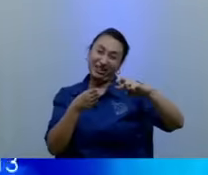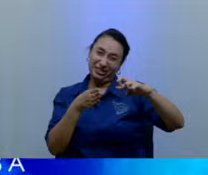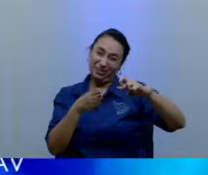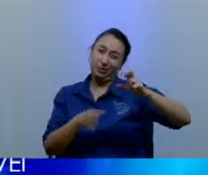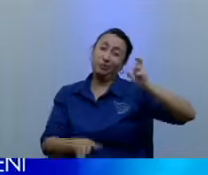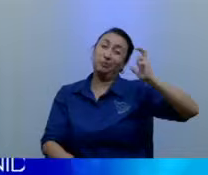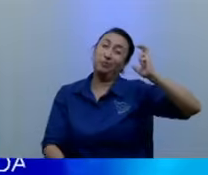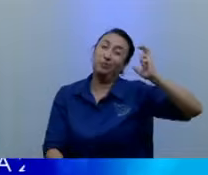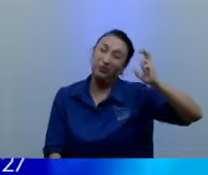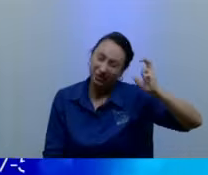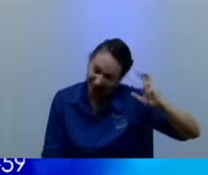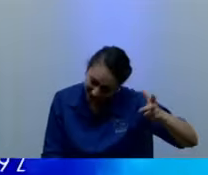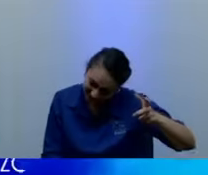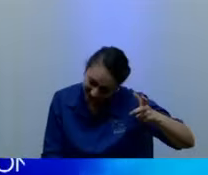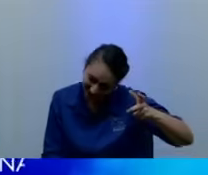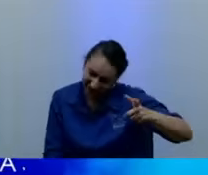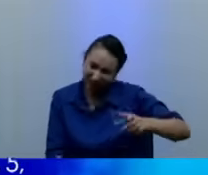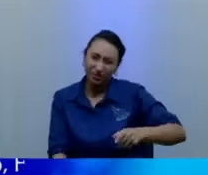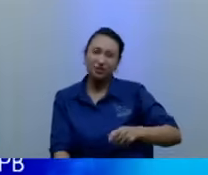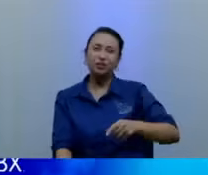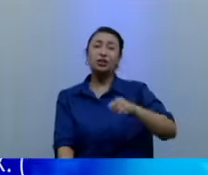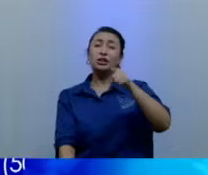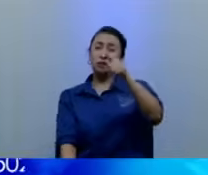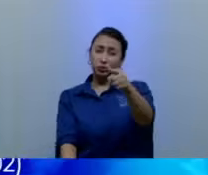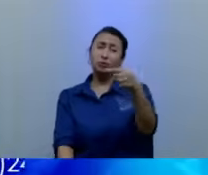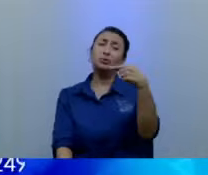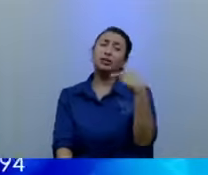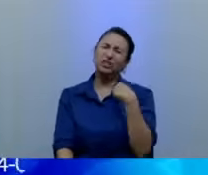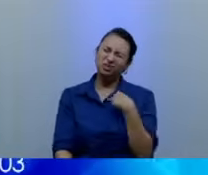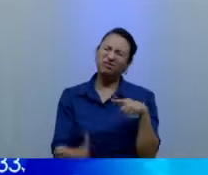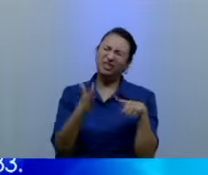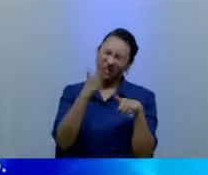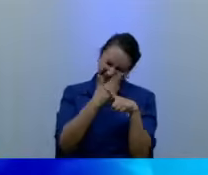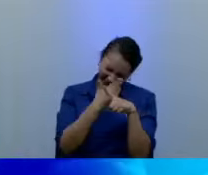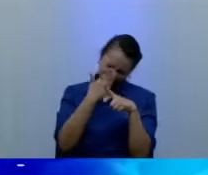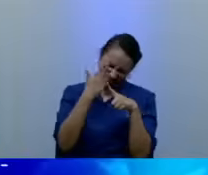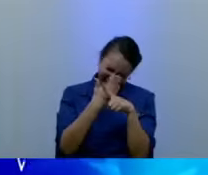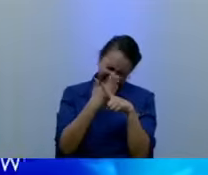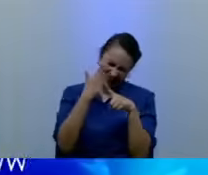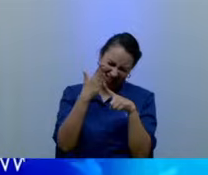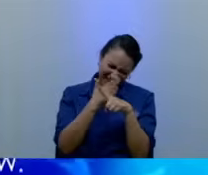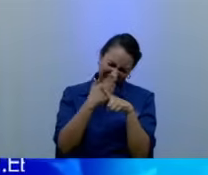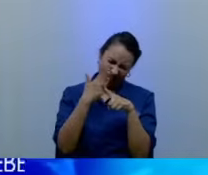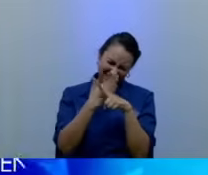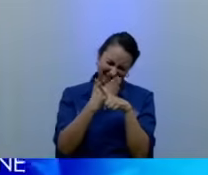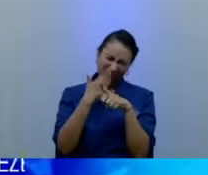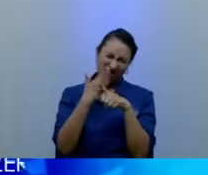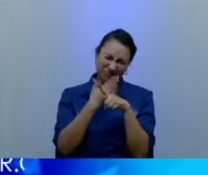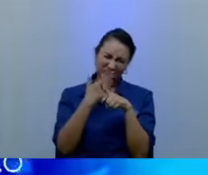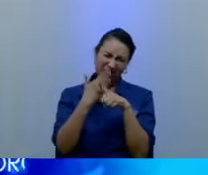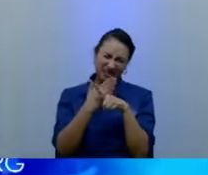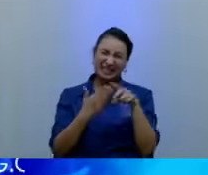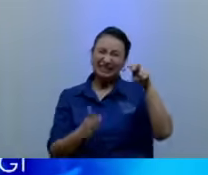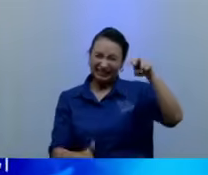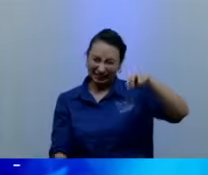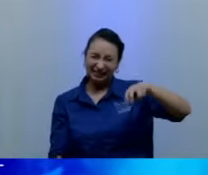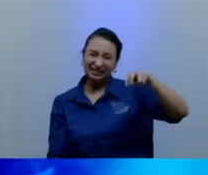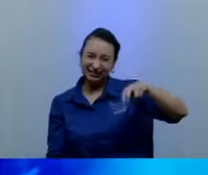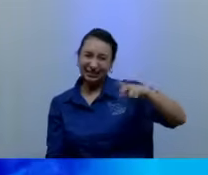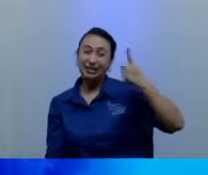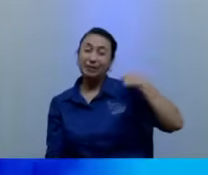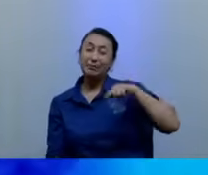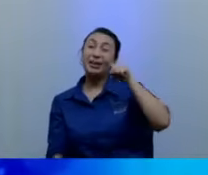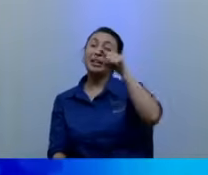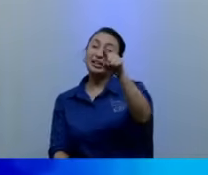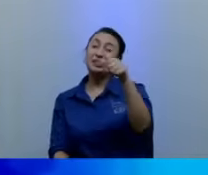permitió que llegue la prueba, lo desesperado, que usted no aguanta, porque lo van a hacer que agarre